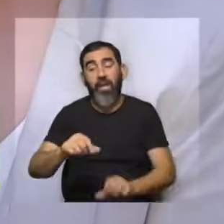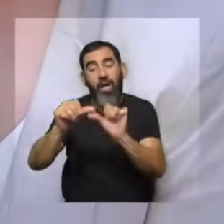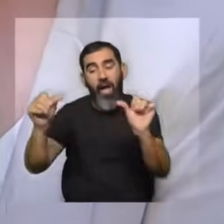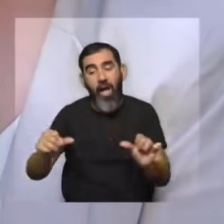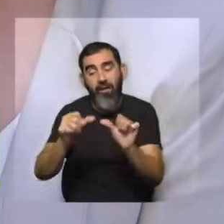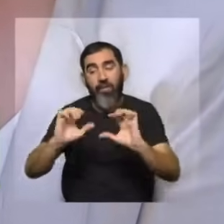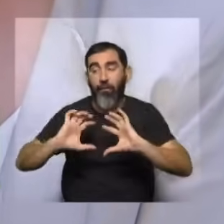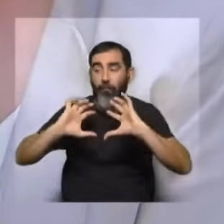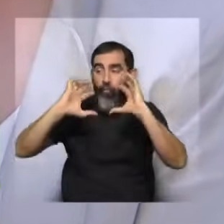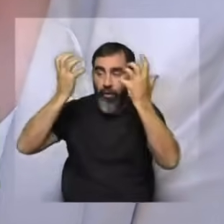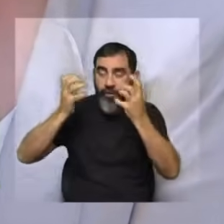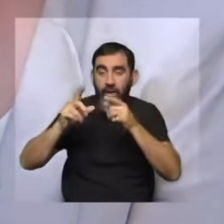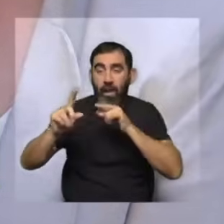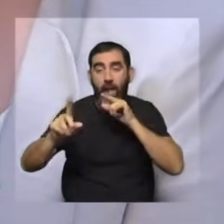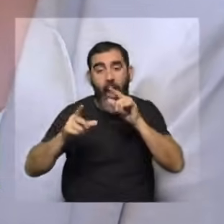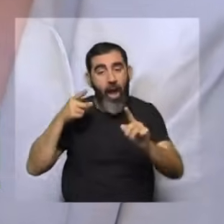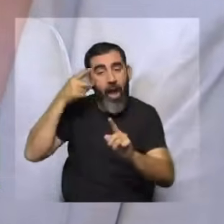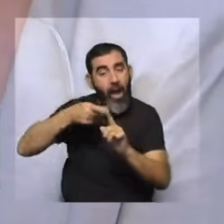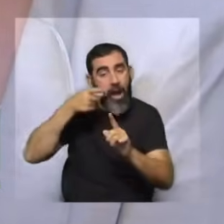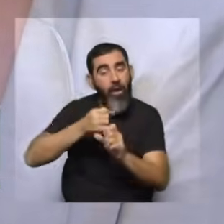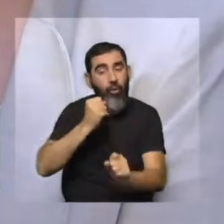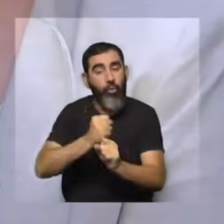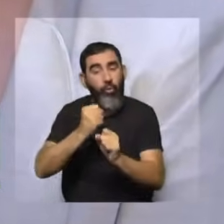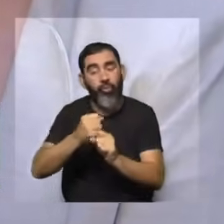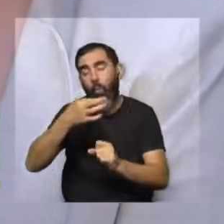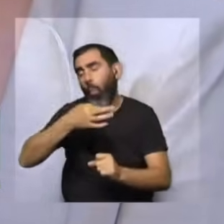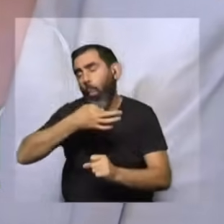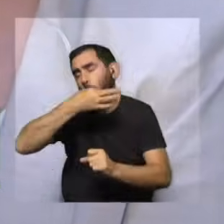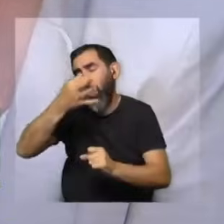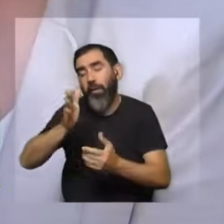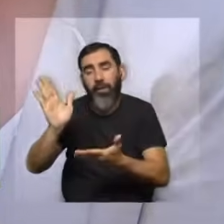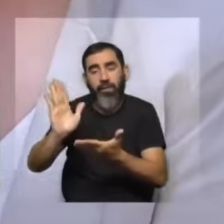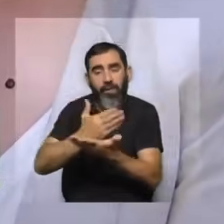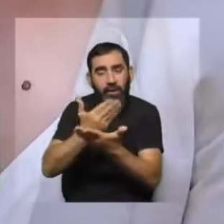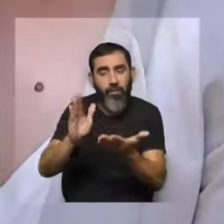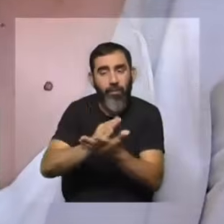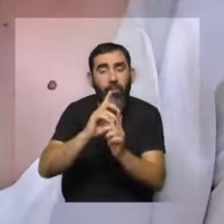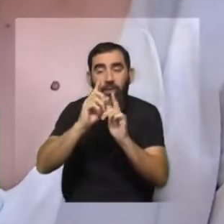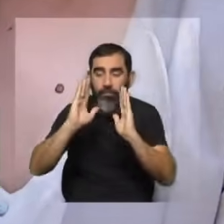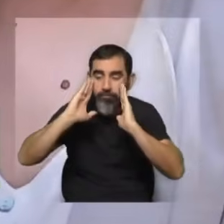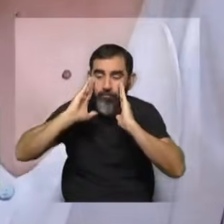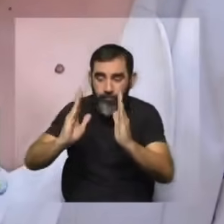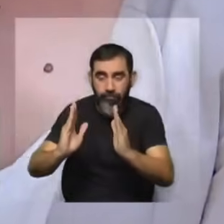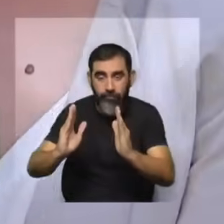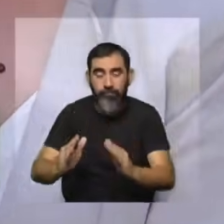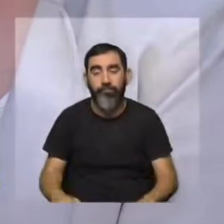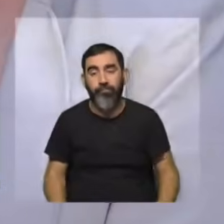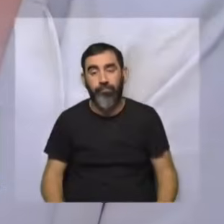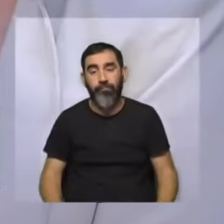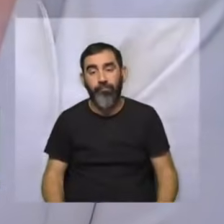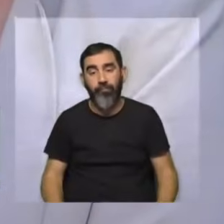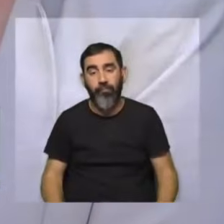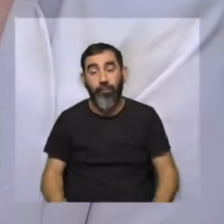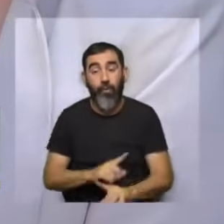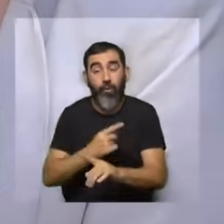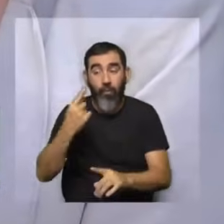sea de violencia, de acoso laboral, de cualquier tipo de discriminación, deben ser atendidas, y no lo que